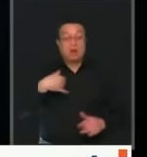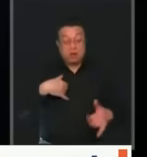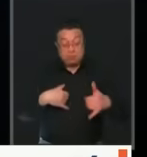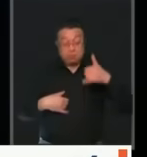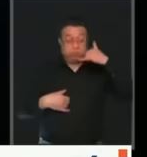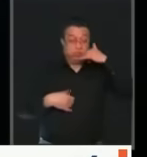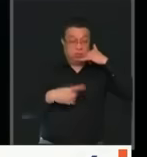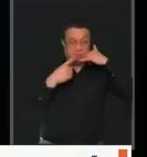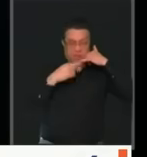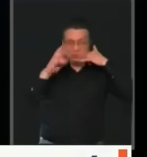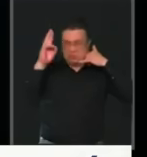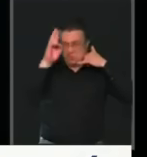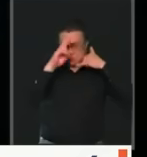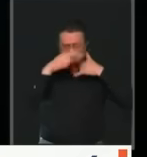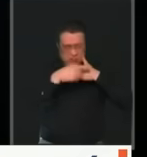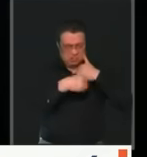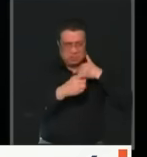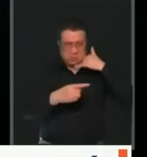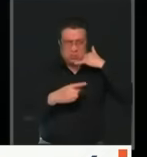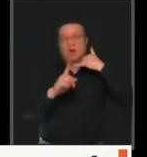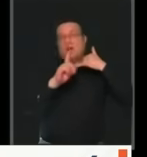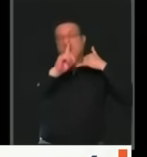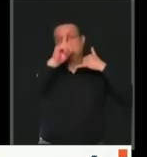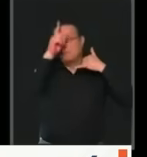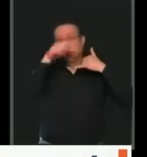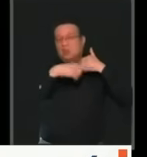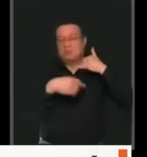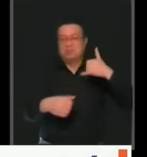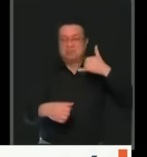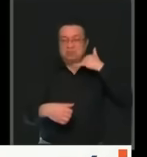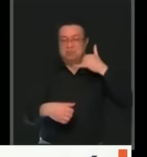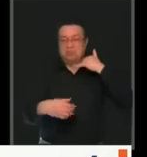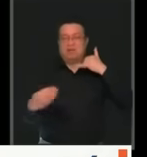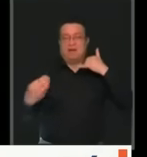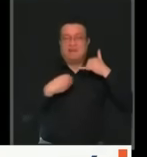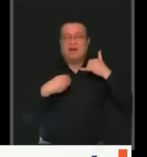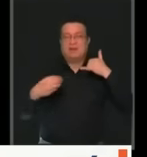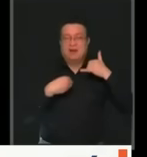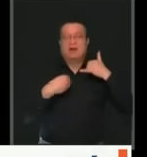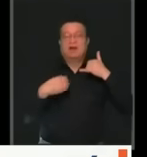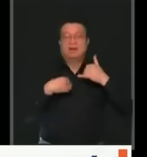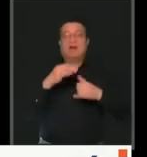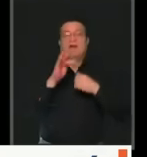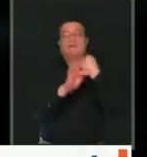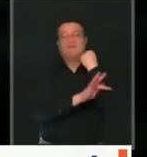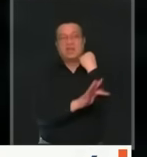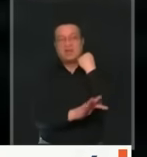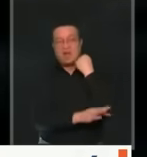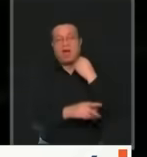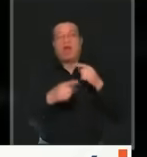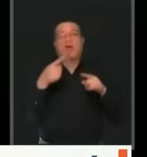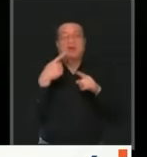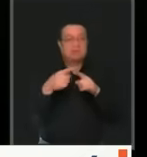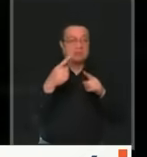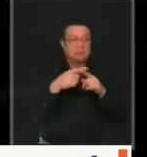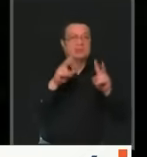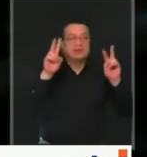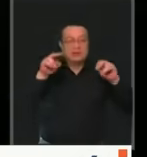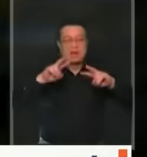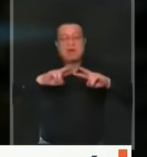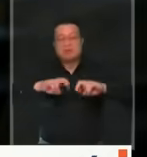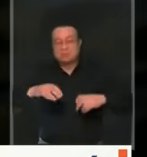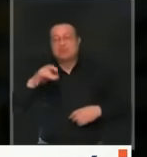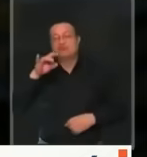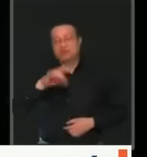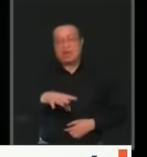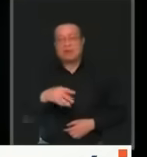produjo extrañeza la hora. Allá están acostumbrados a recibir por esa vía instrucciones de fiscales con respecto a casos por investigar.